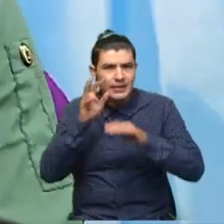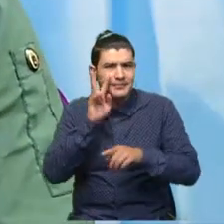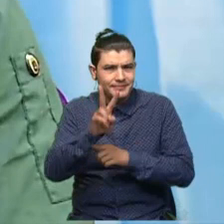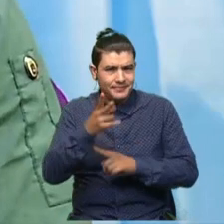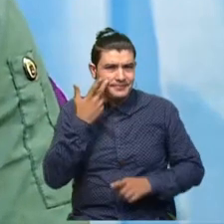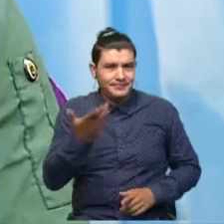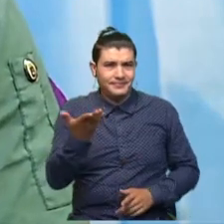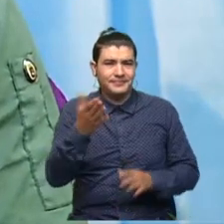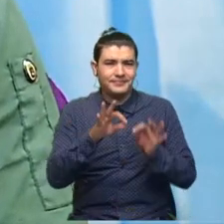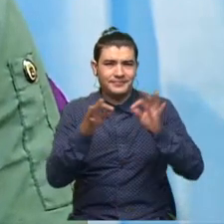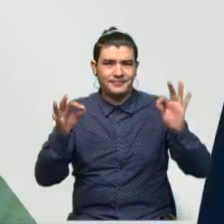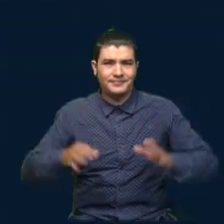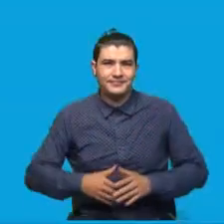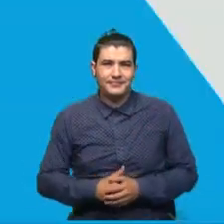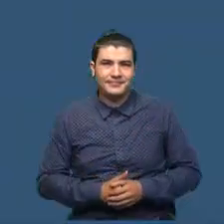consiste.